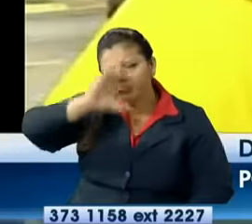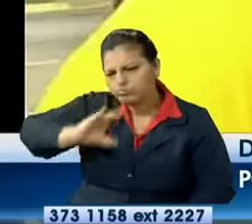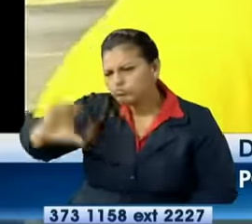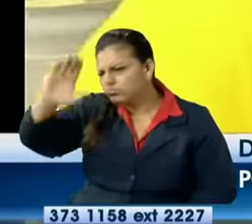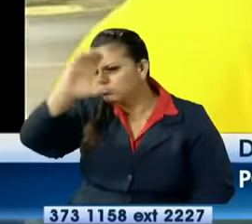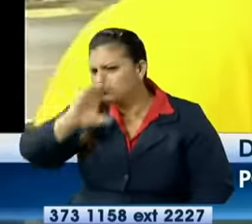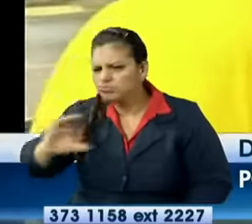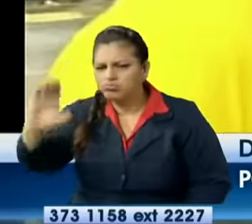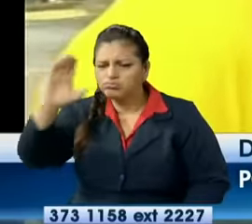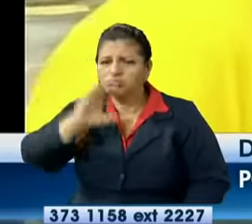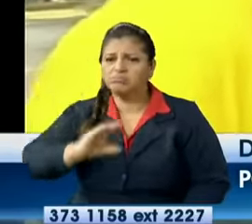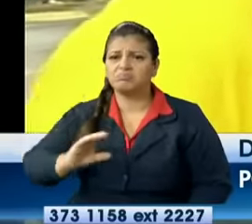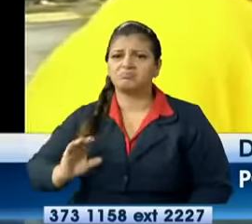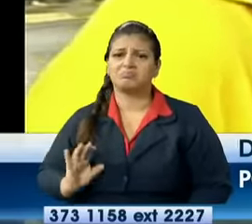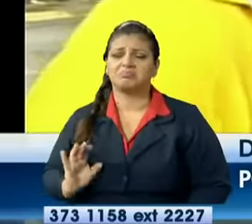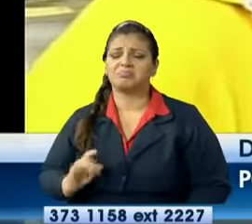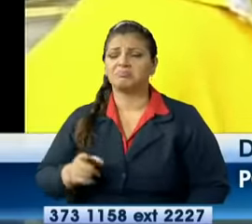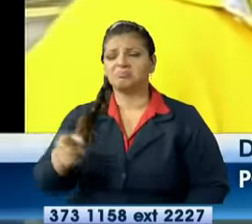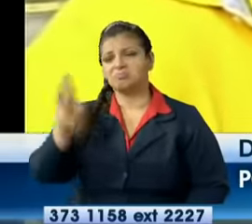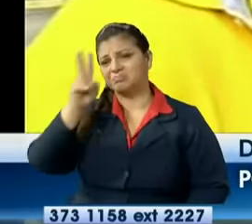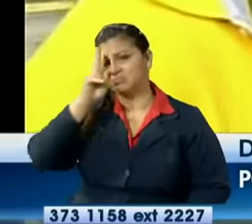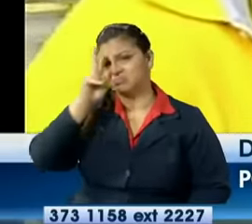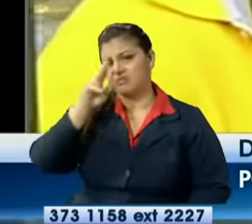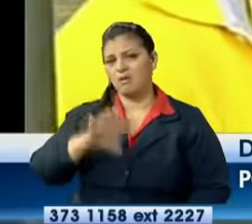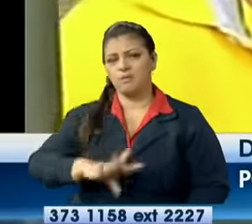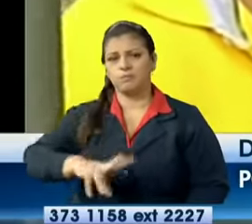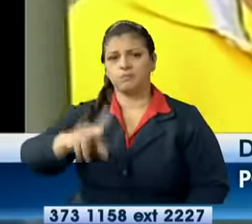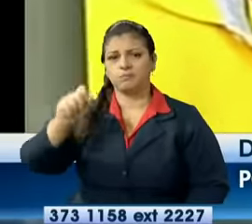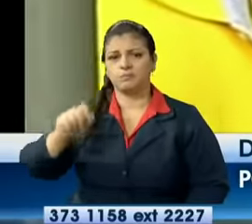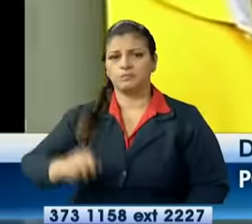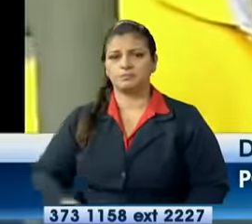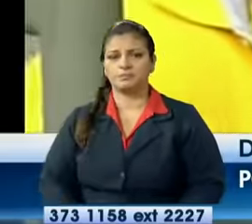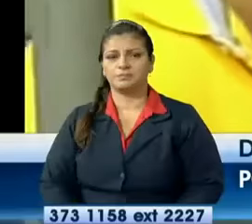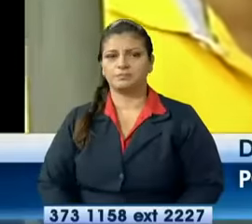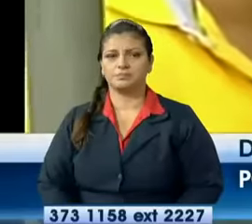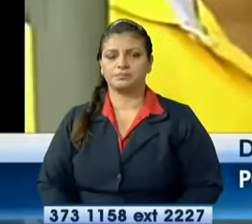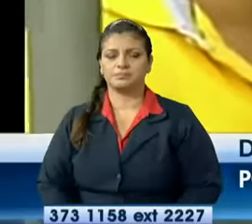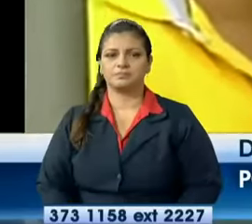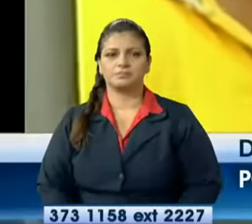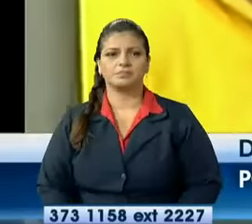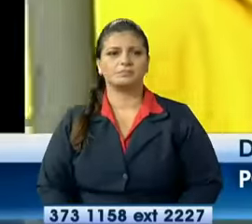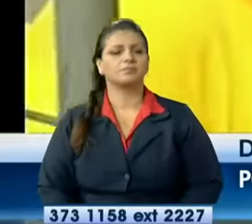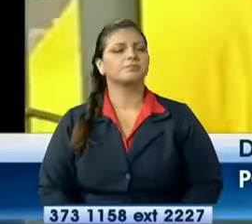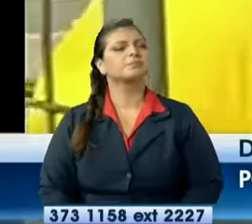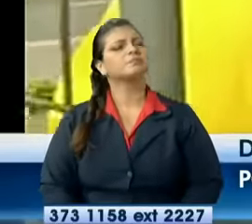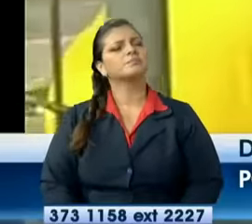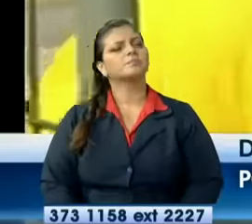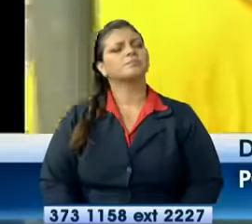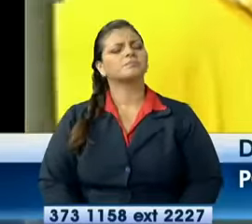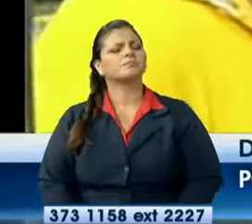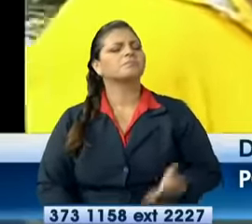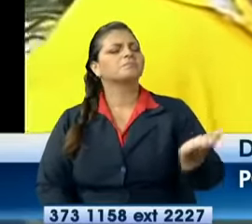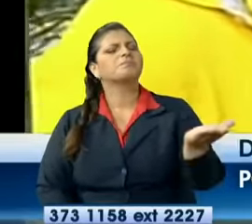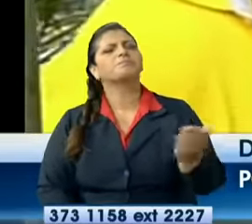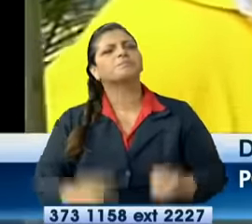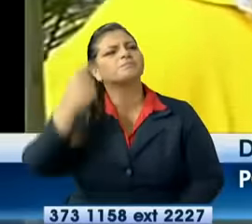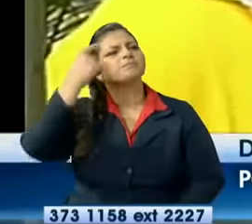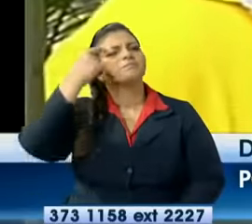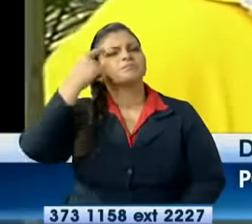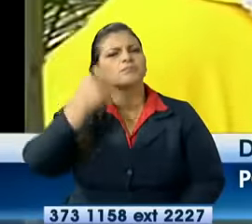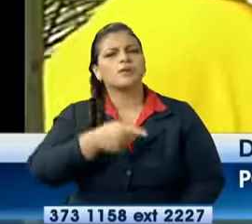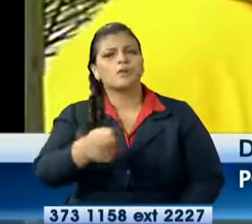si se habrán entrado, saqueado, viene que son cosas de valor. Ahora, ¿cuál es la expectativa de ustedes? ¿Se van a cambiar de allí? ¿Van a buscar otro sitio?